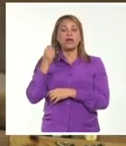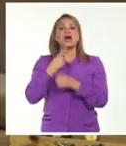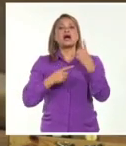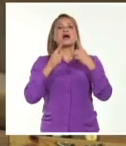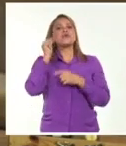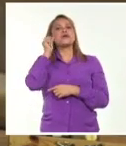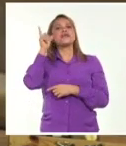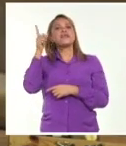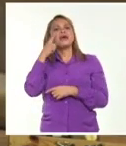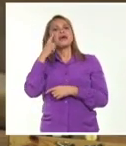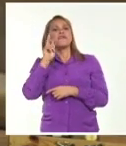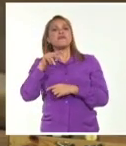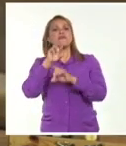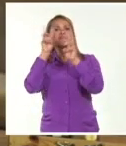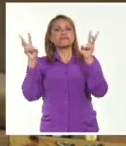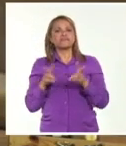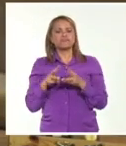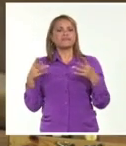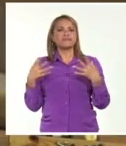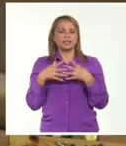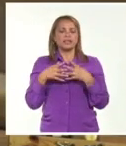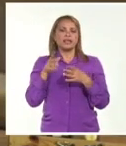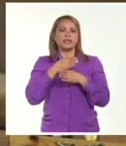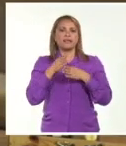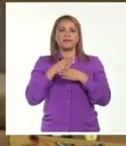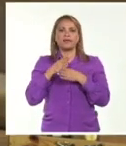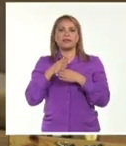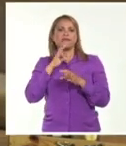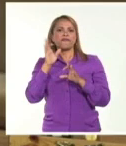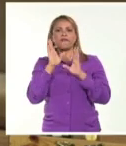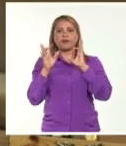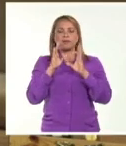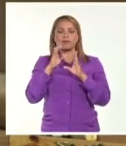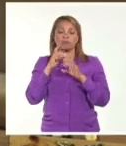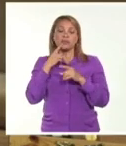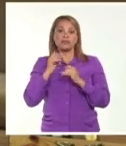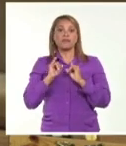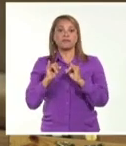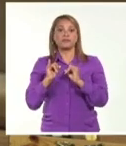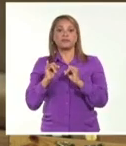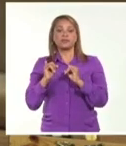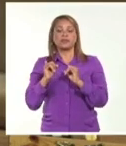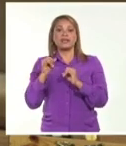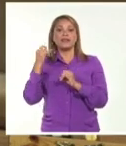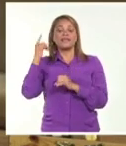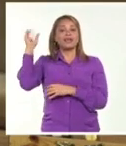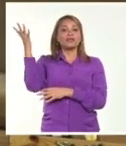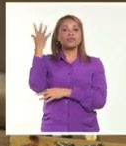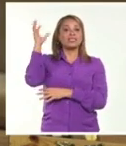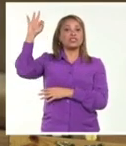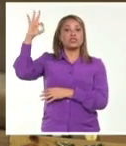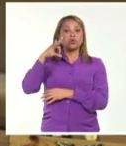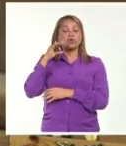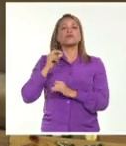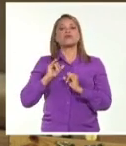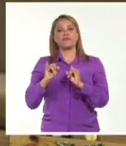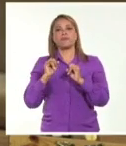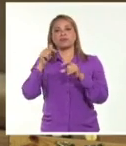que encontramos en redes sociales y ciertos medios de comunicación a propósito de la tormenta solar que ha sido noticia por estos